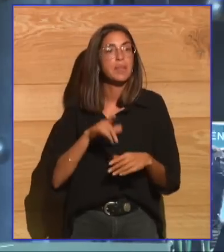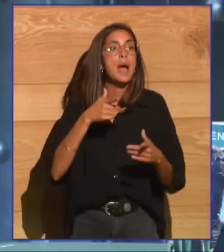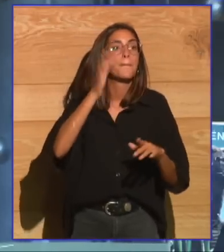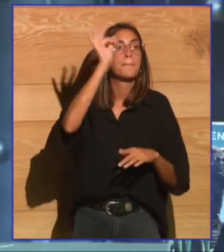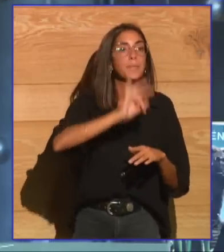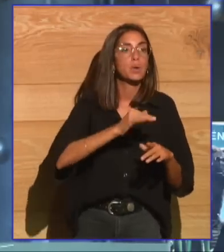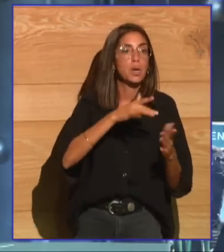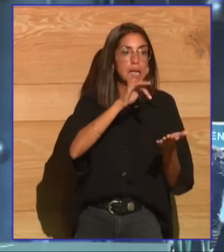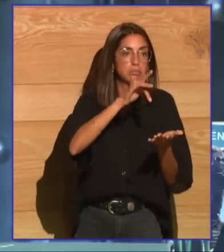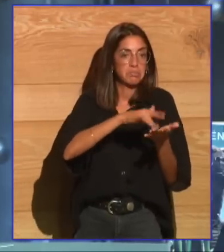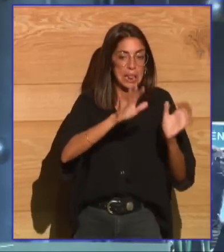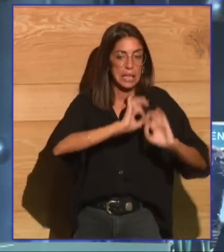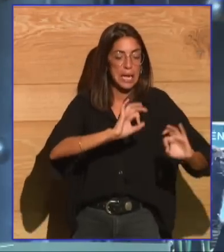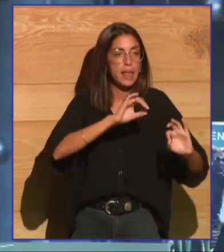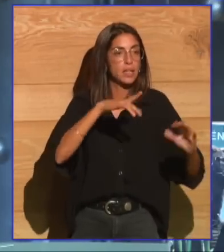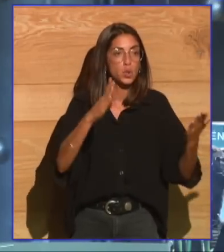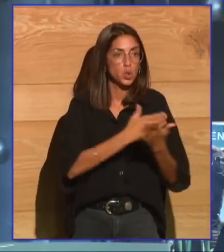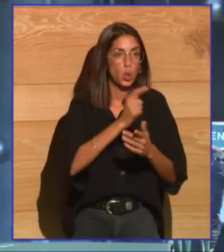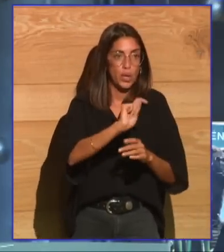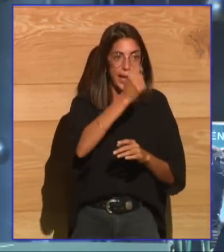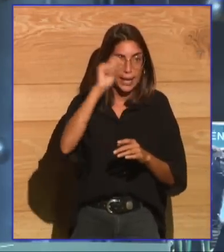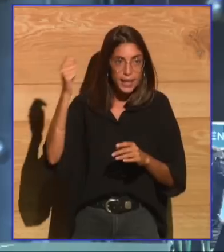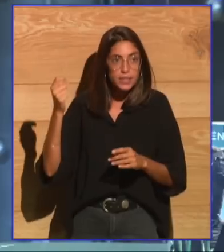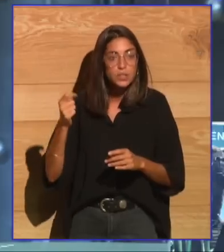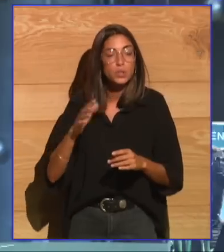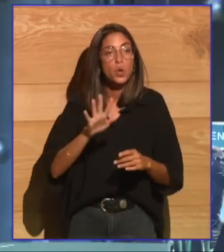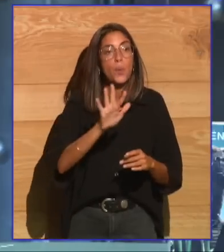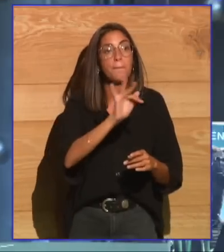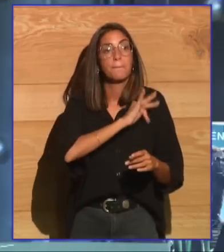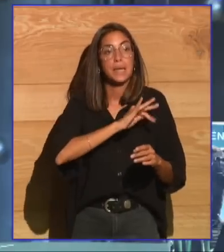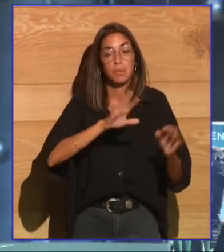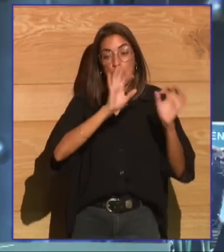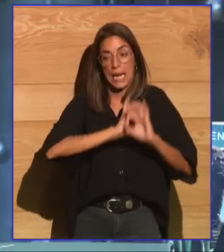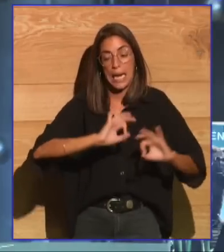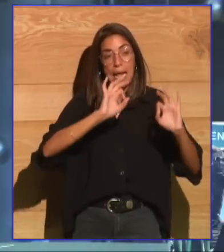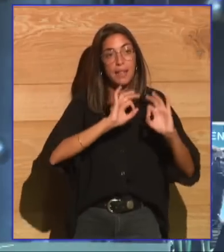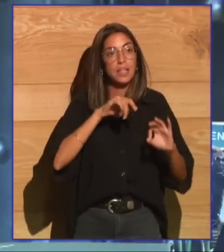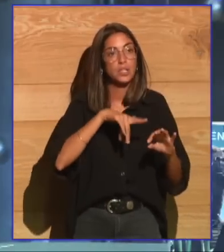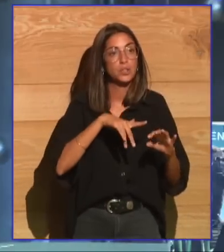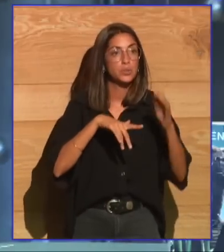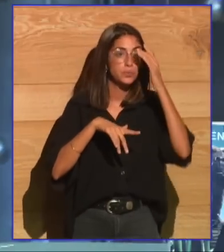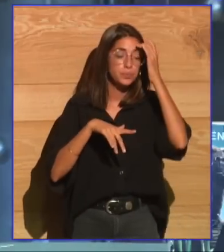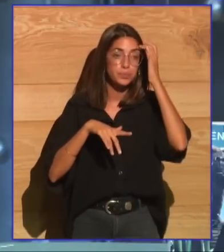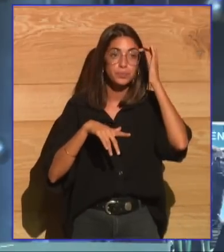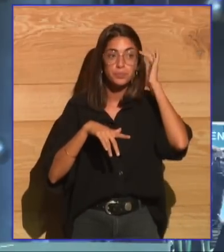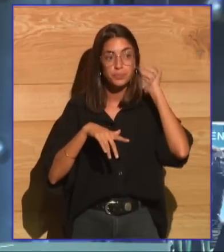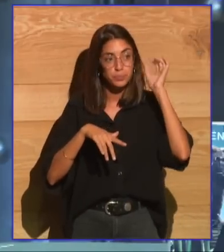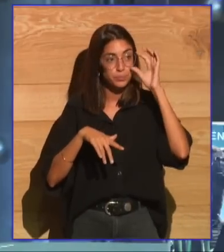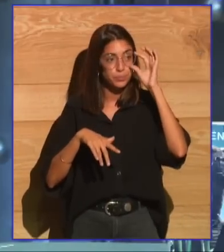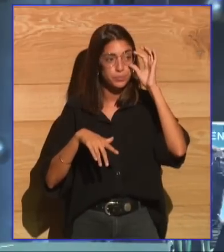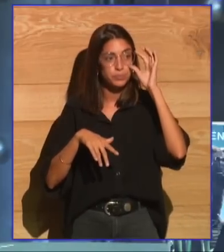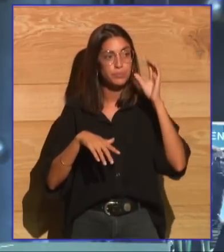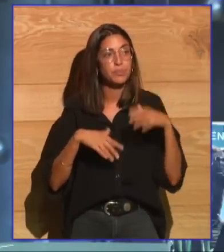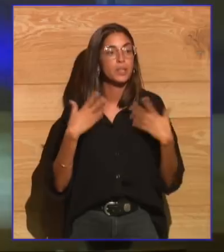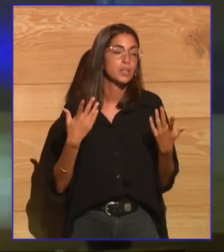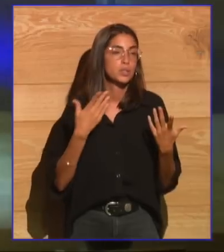tuvo tres denominaciones no significa nada al oscar no en ninguna de ellas en su momento salvo esto es un insulto como si la quita memorias